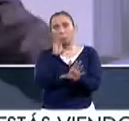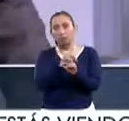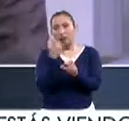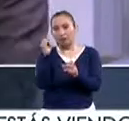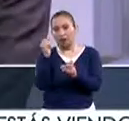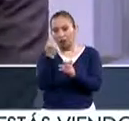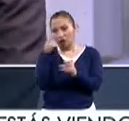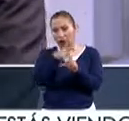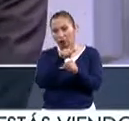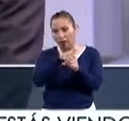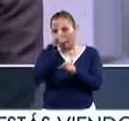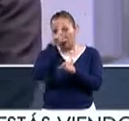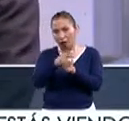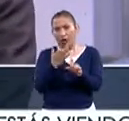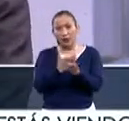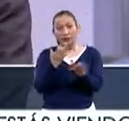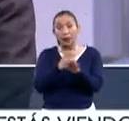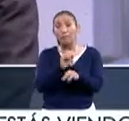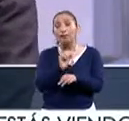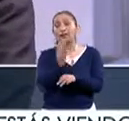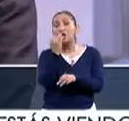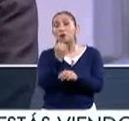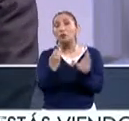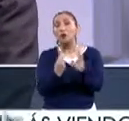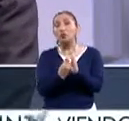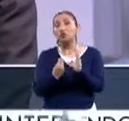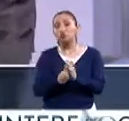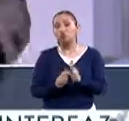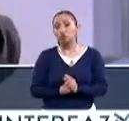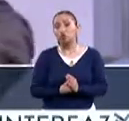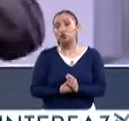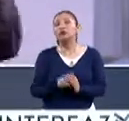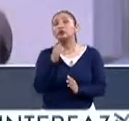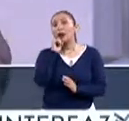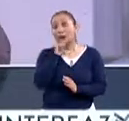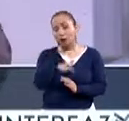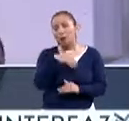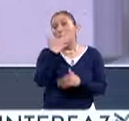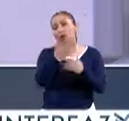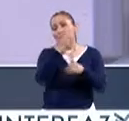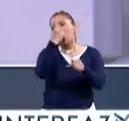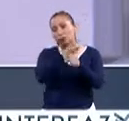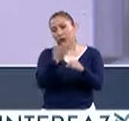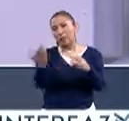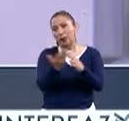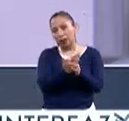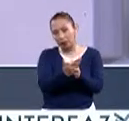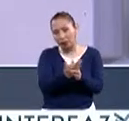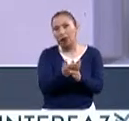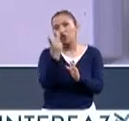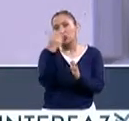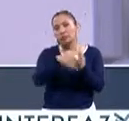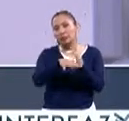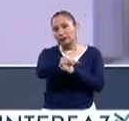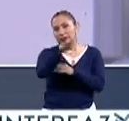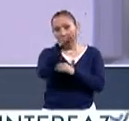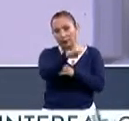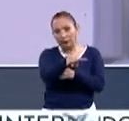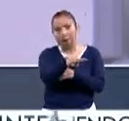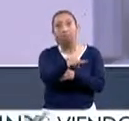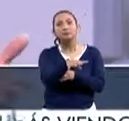tecnológico nacional de méxico actualmente 29 muchos que también tendrán una segunda versión en el 2019